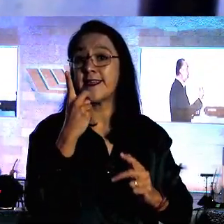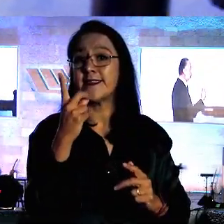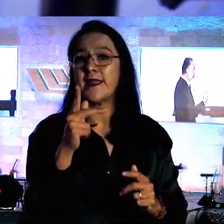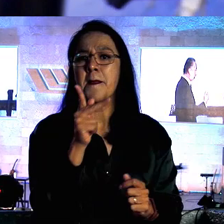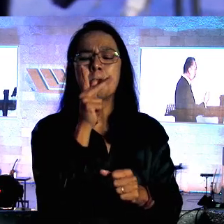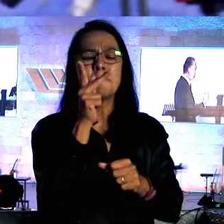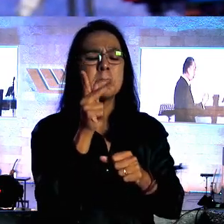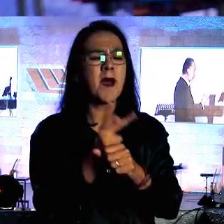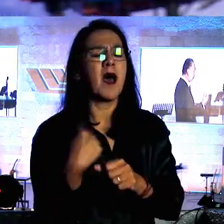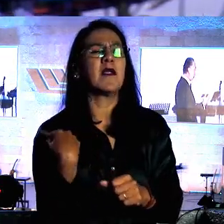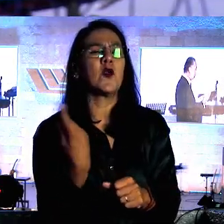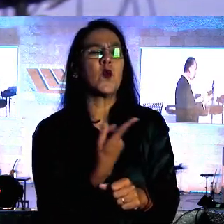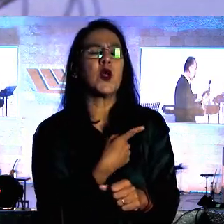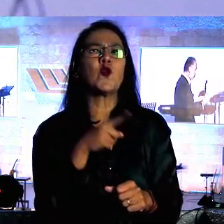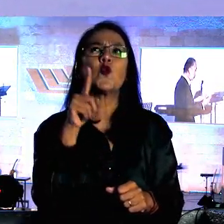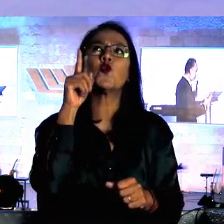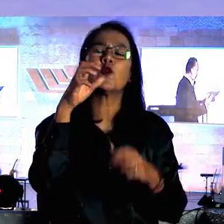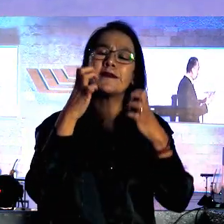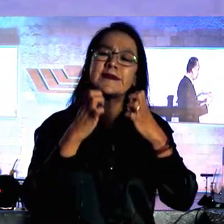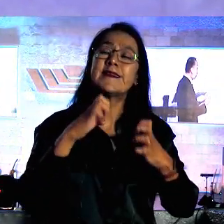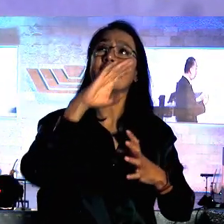Padre nuestro que estás en el cielo, ¿qué?